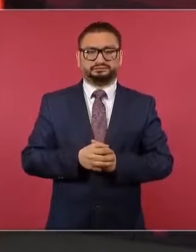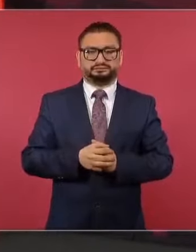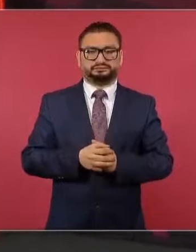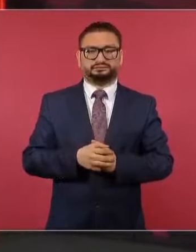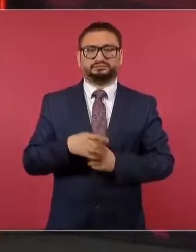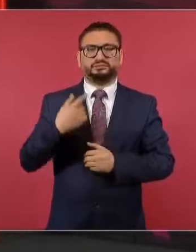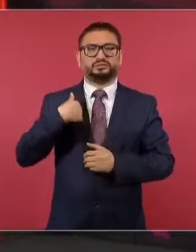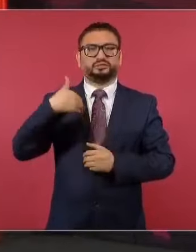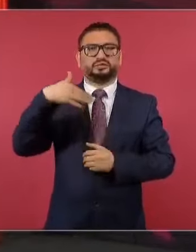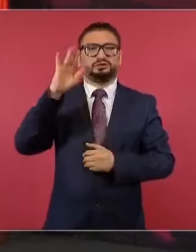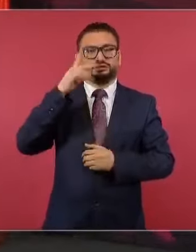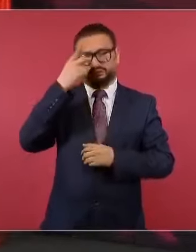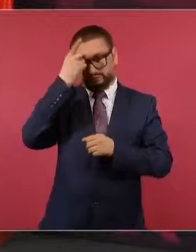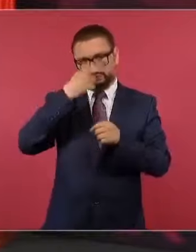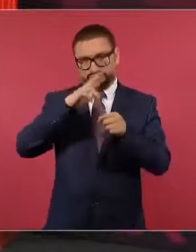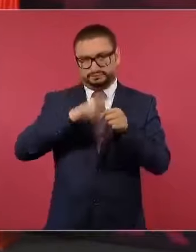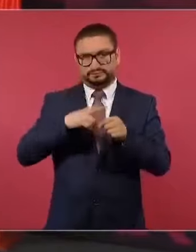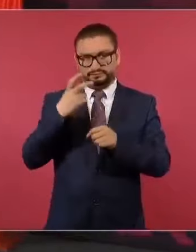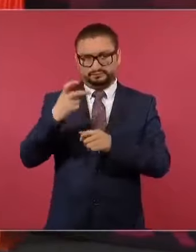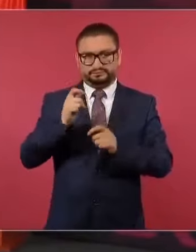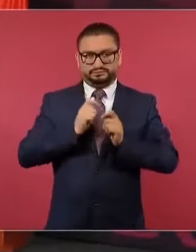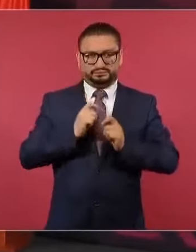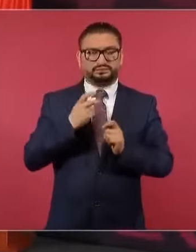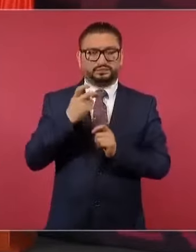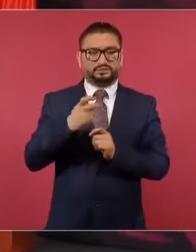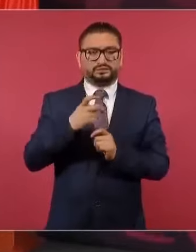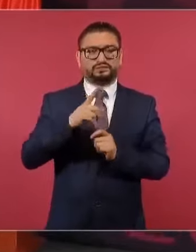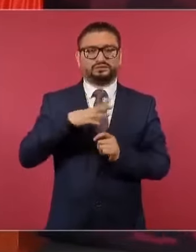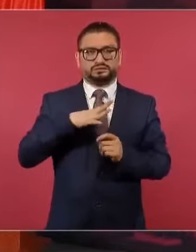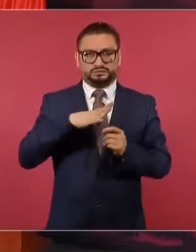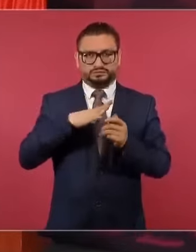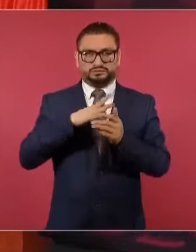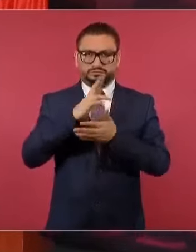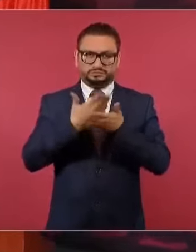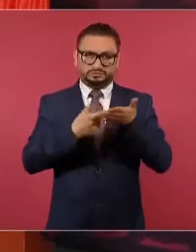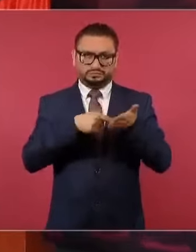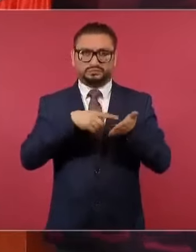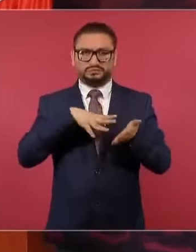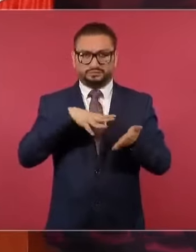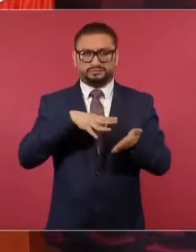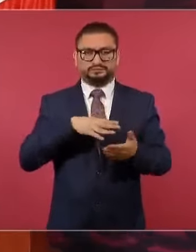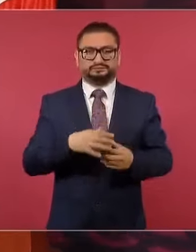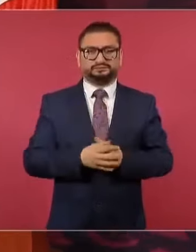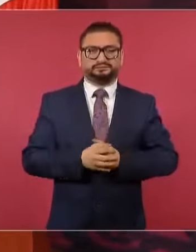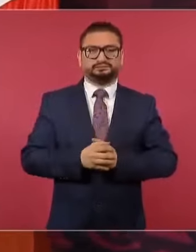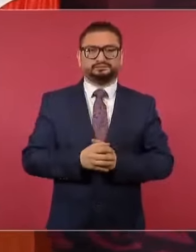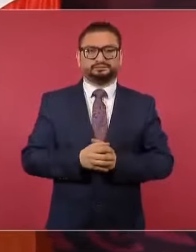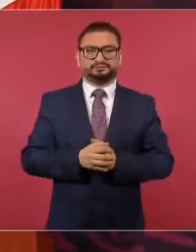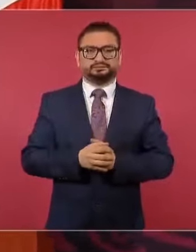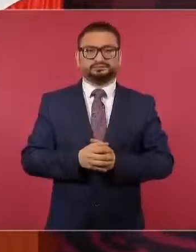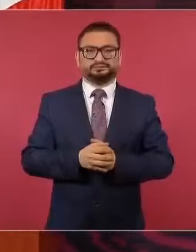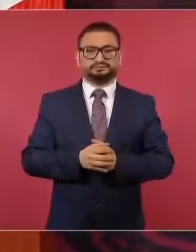Era yo director del INI y tengo mis comprobantes.